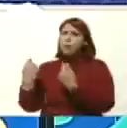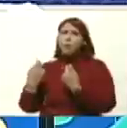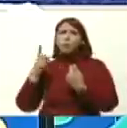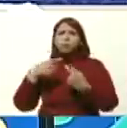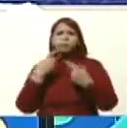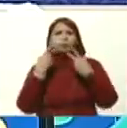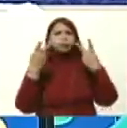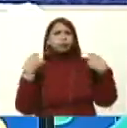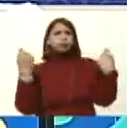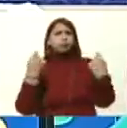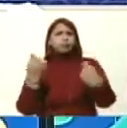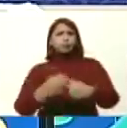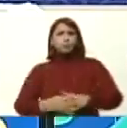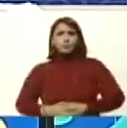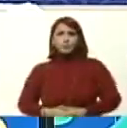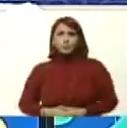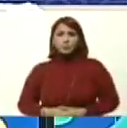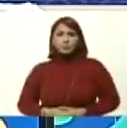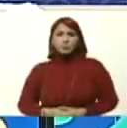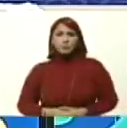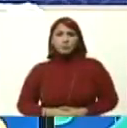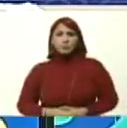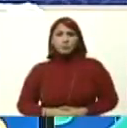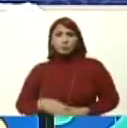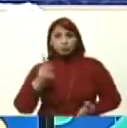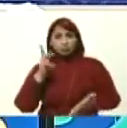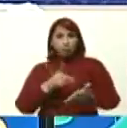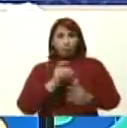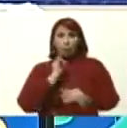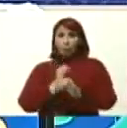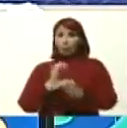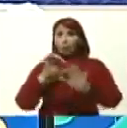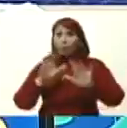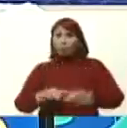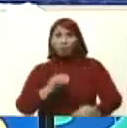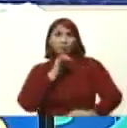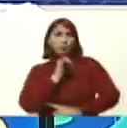publicidad, la presencia en las redes sociales,